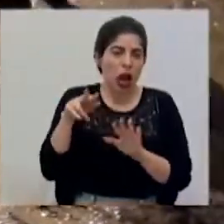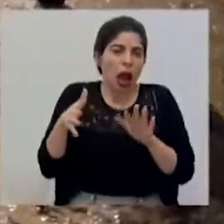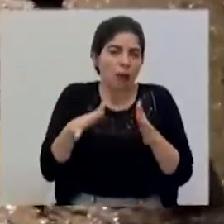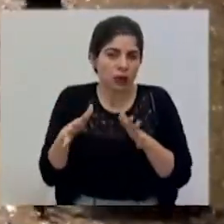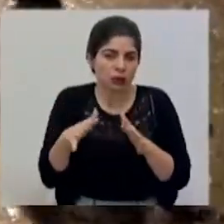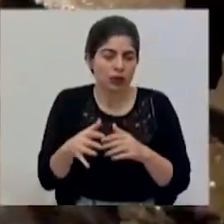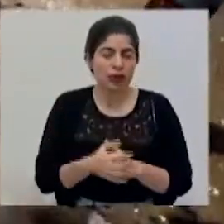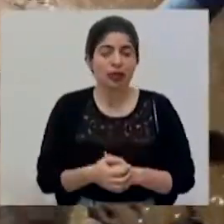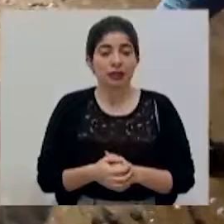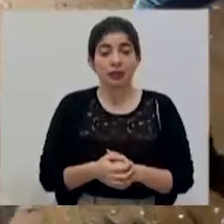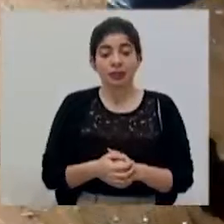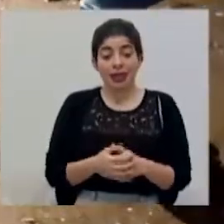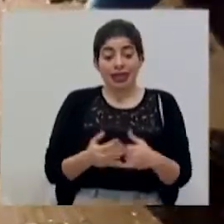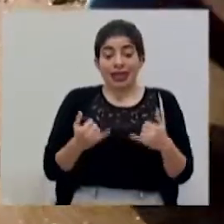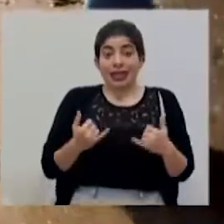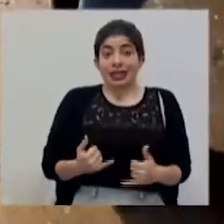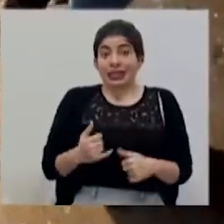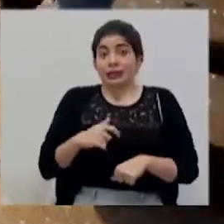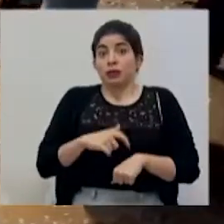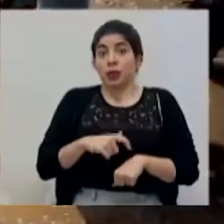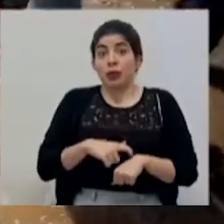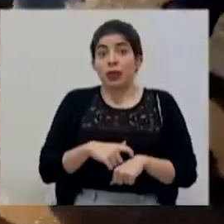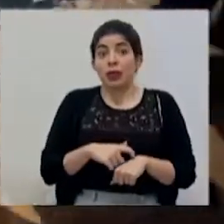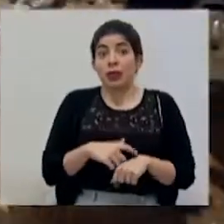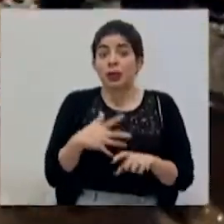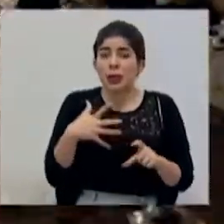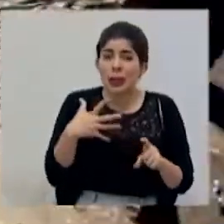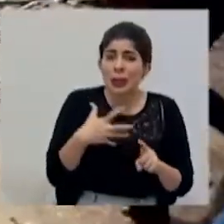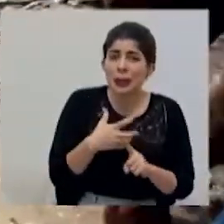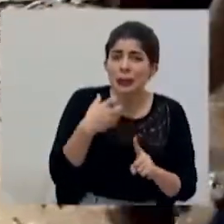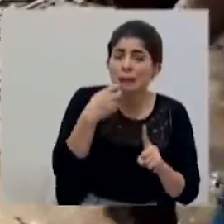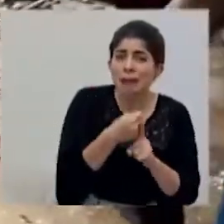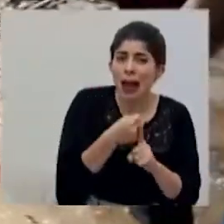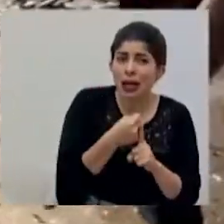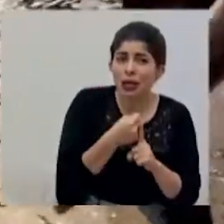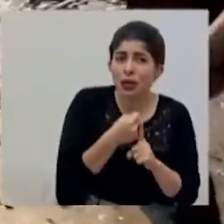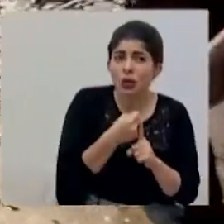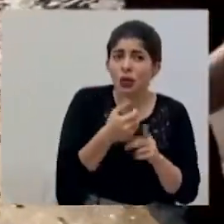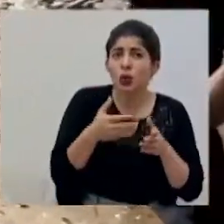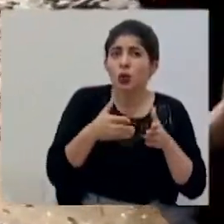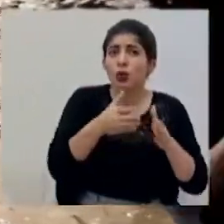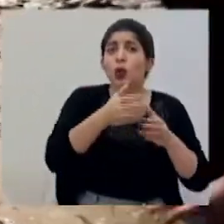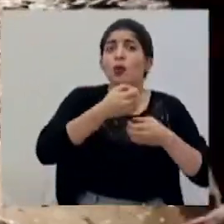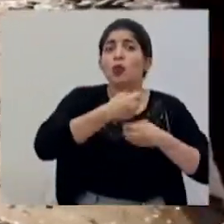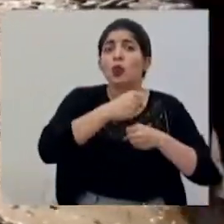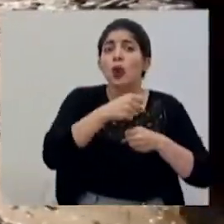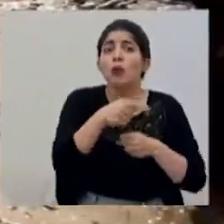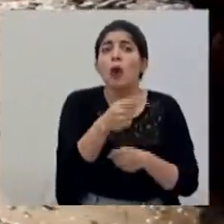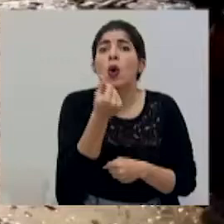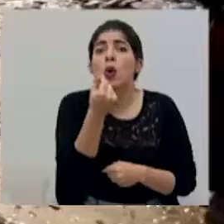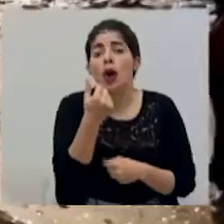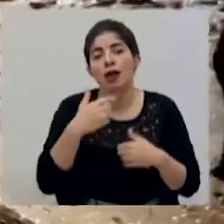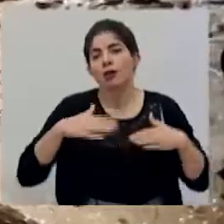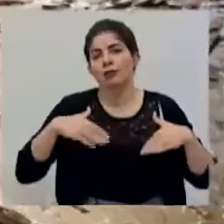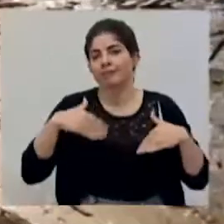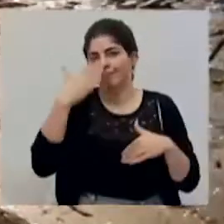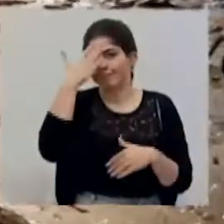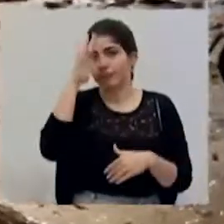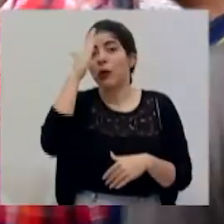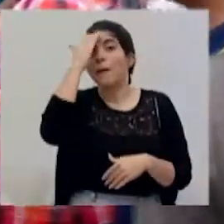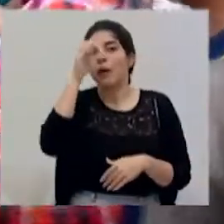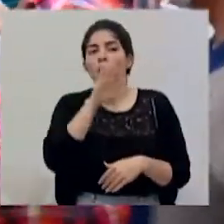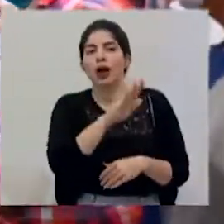de el impacto que tienen las rutas municipales, y esto por cuanto los comités